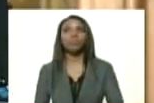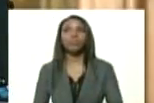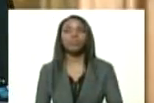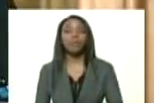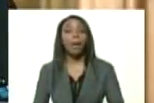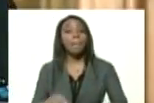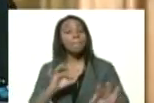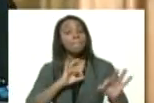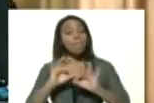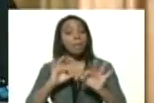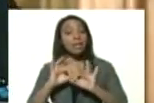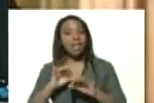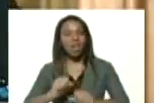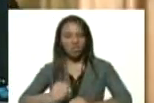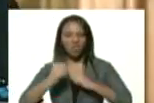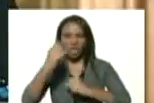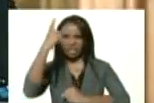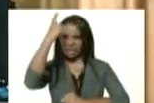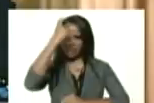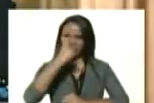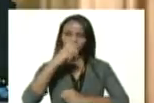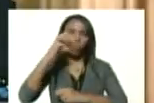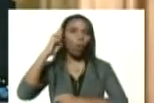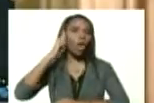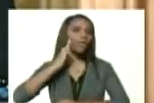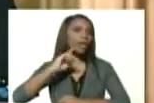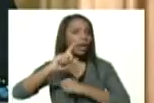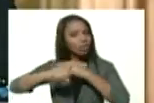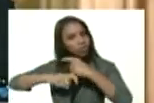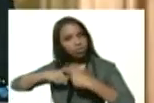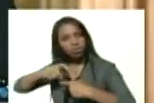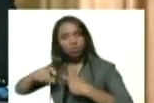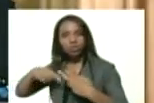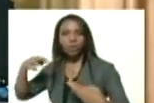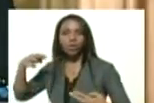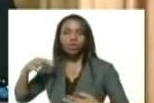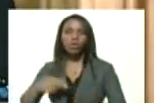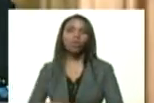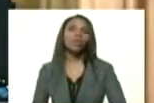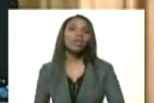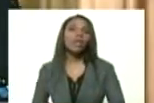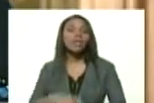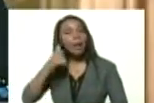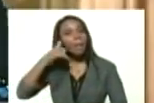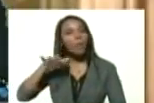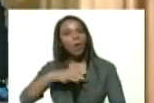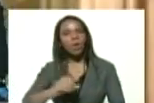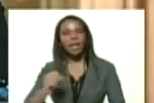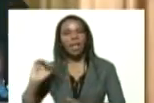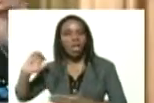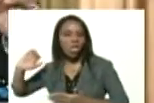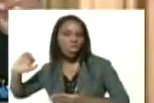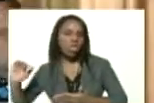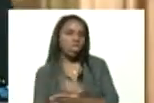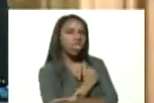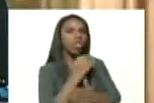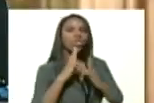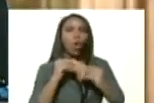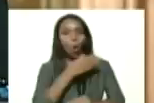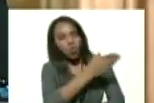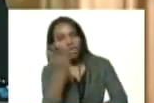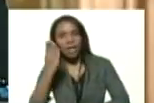prepárense para la furia bolivariana la furia bolivariana de un pueblo que arrasaría con todos